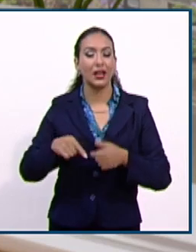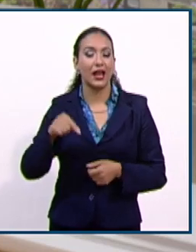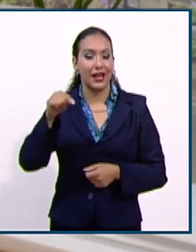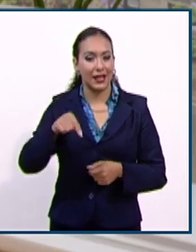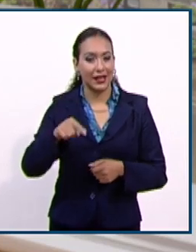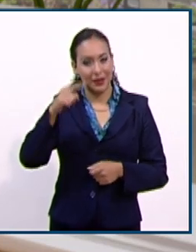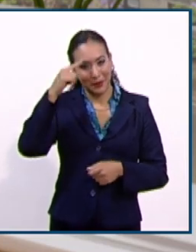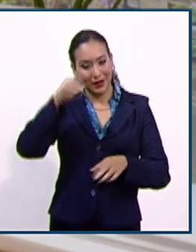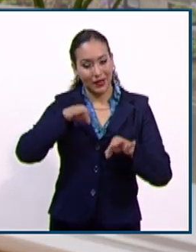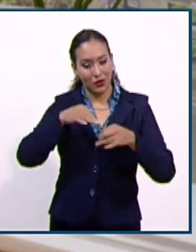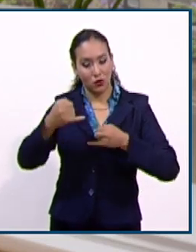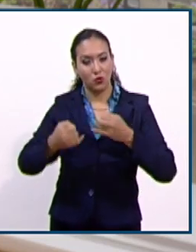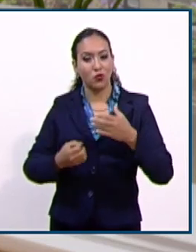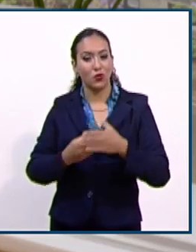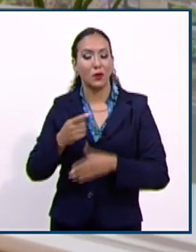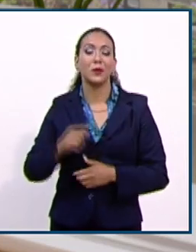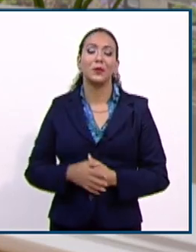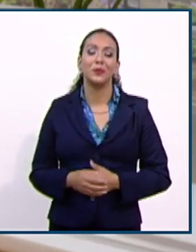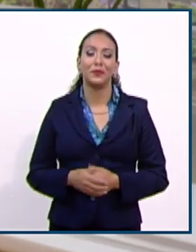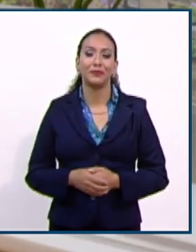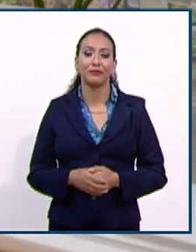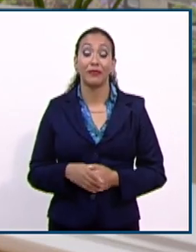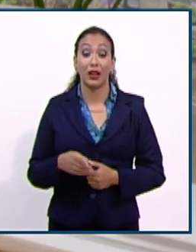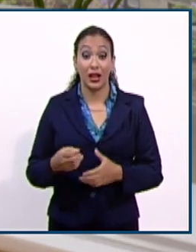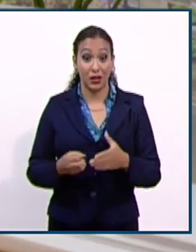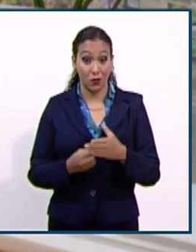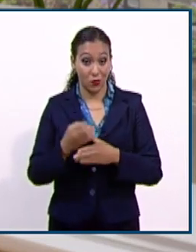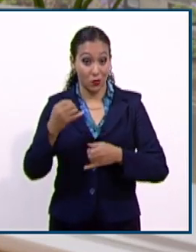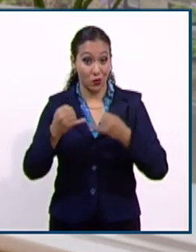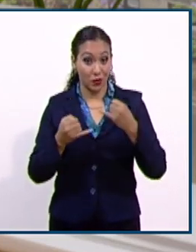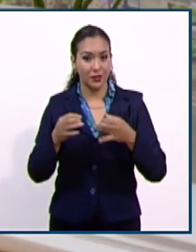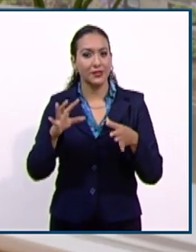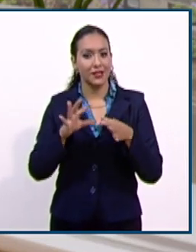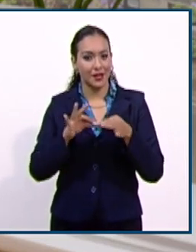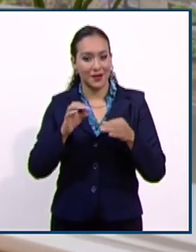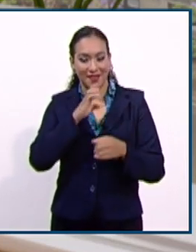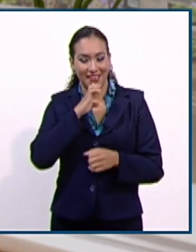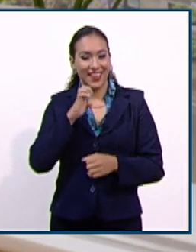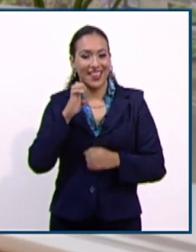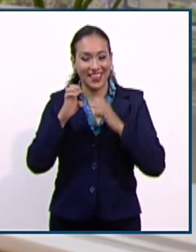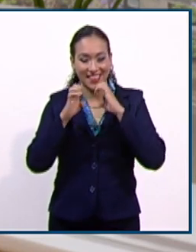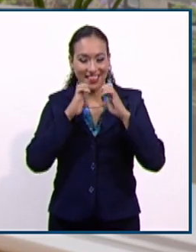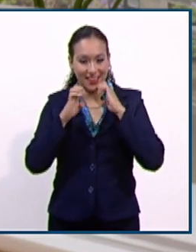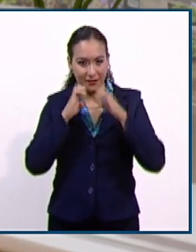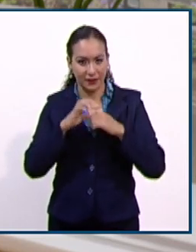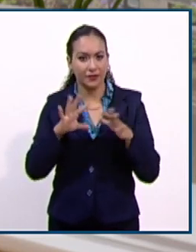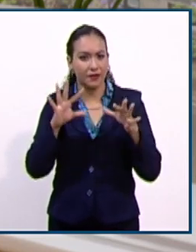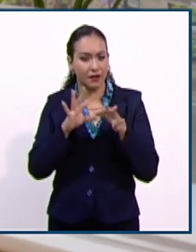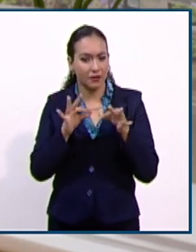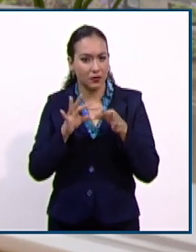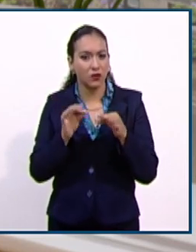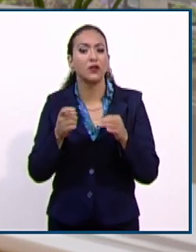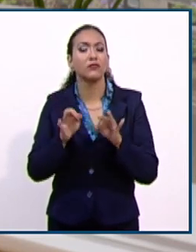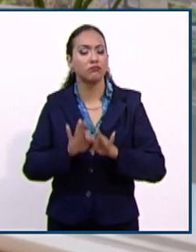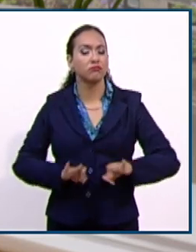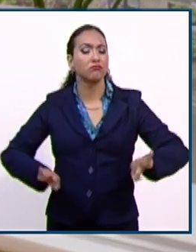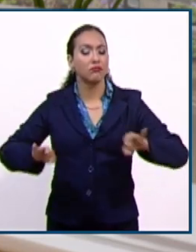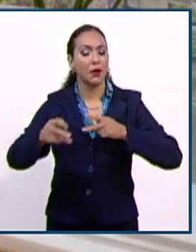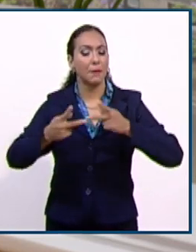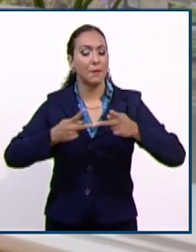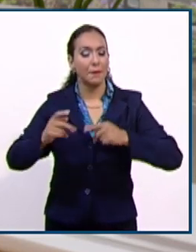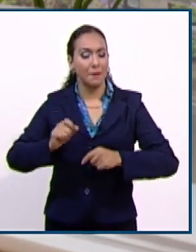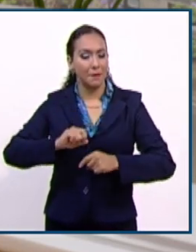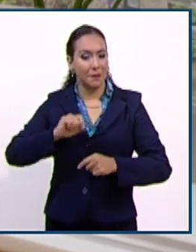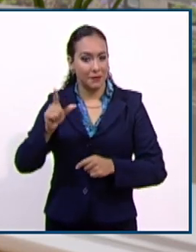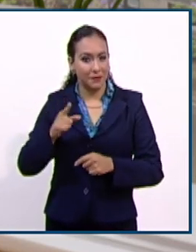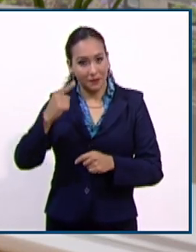y el Consejo de la Judicatura Federal. El nuevo juzgador explicó a las cámaras de Justicia TV la importancia de la carrera judicial para